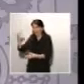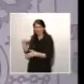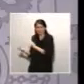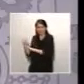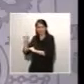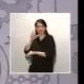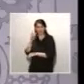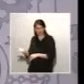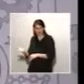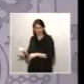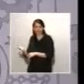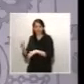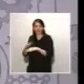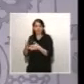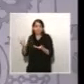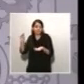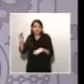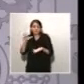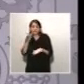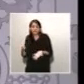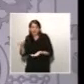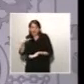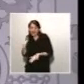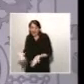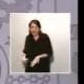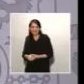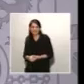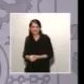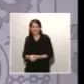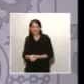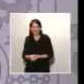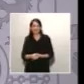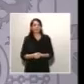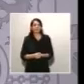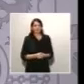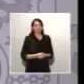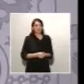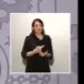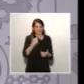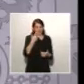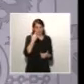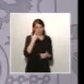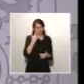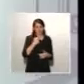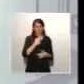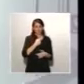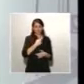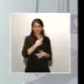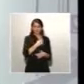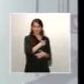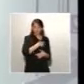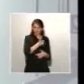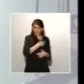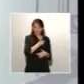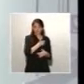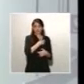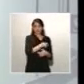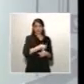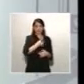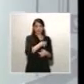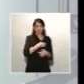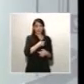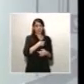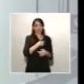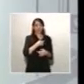creación ahora? Sí, no, en absoluto. El comité se ha anunciado hoy, se ha constituido,